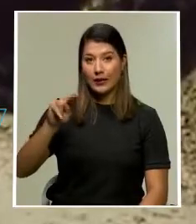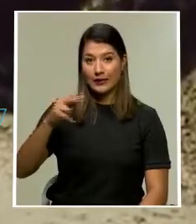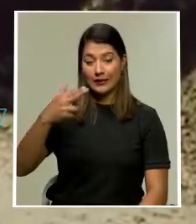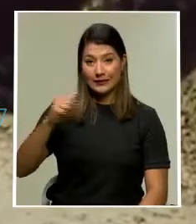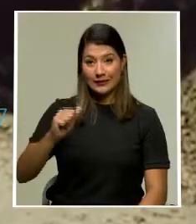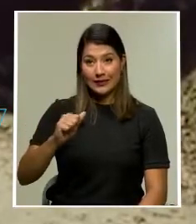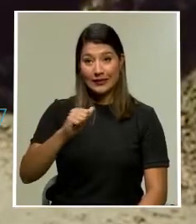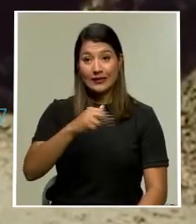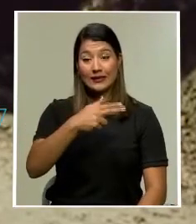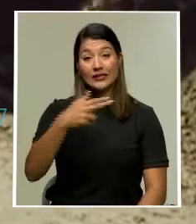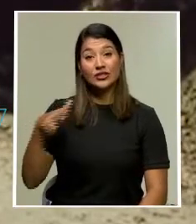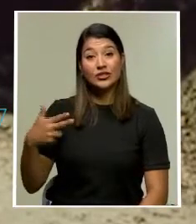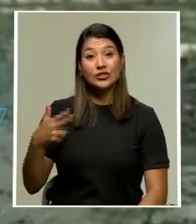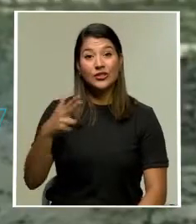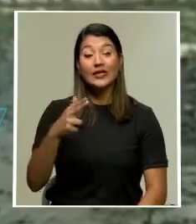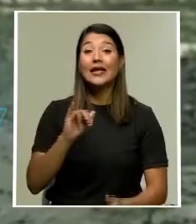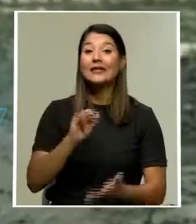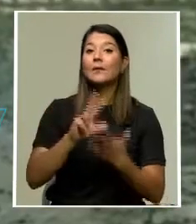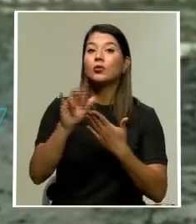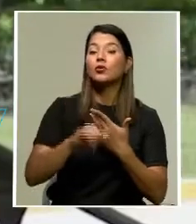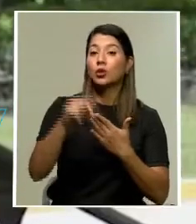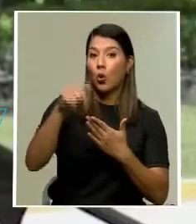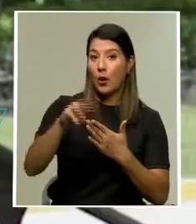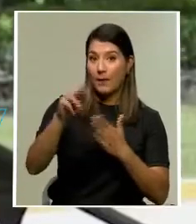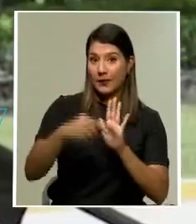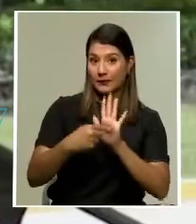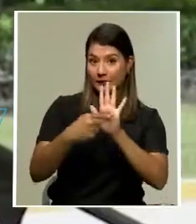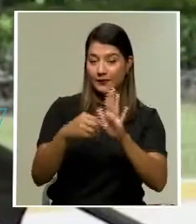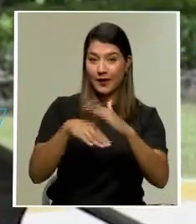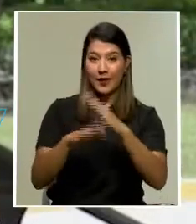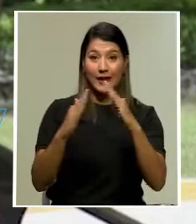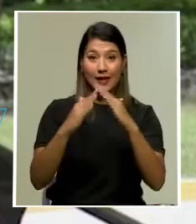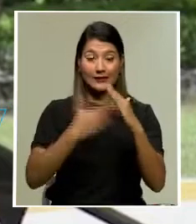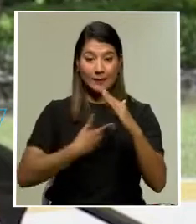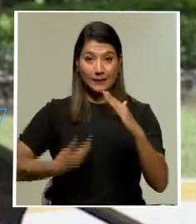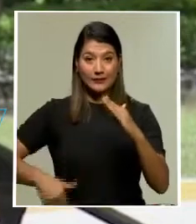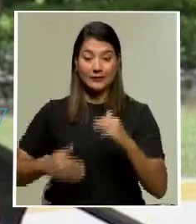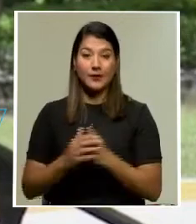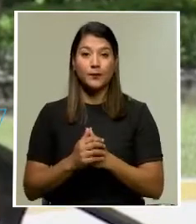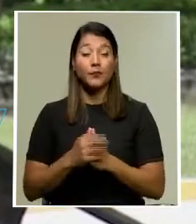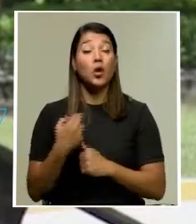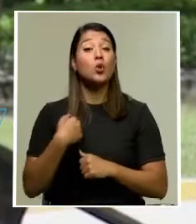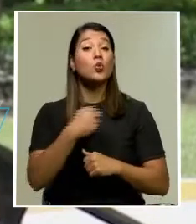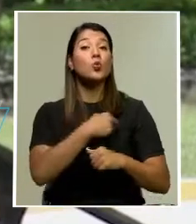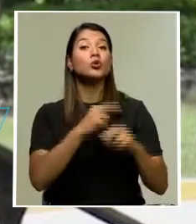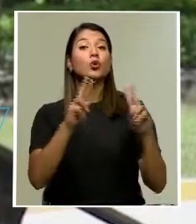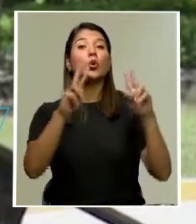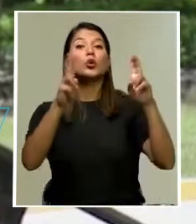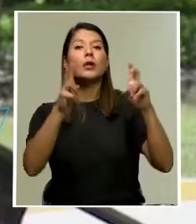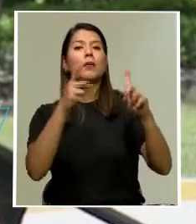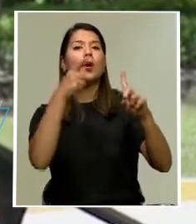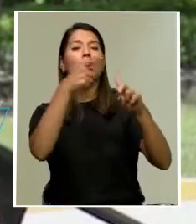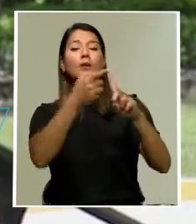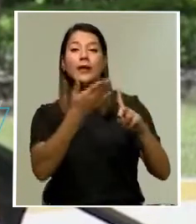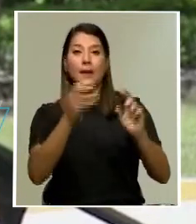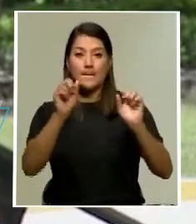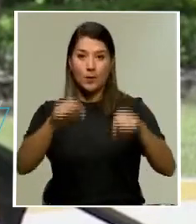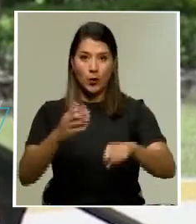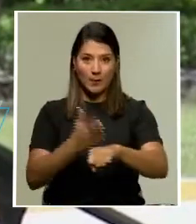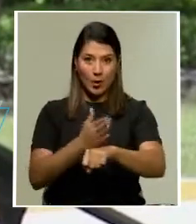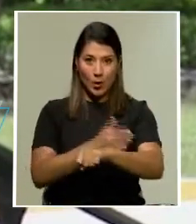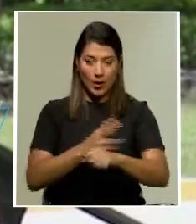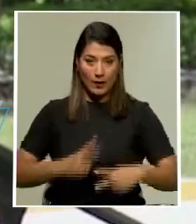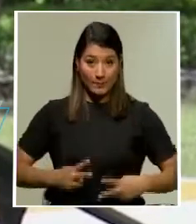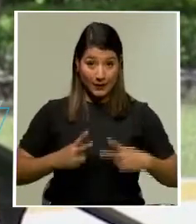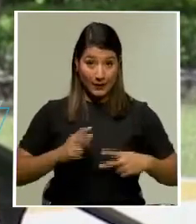presentada este martes en Casa Presidencial. Nuestro lema es mejorar vidas y este es el objetivo de este